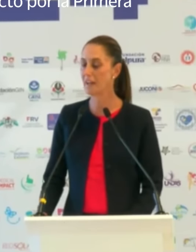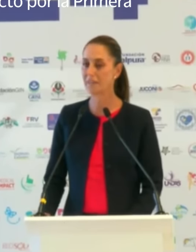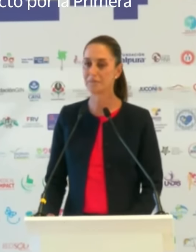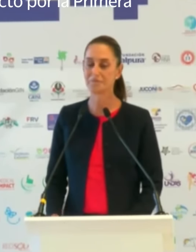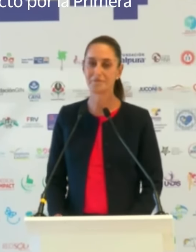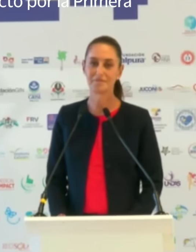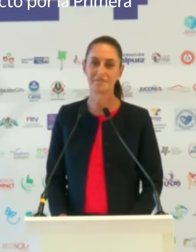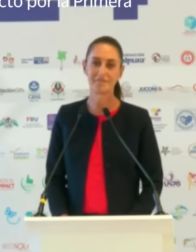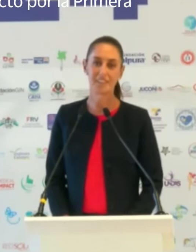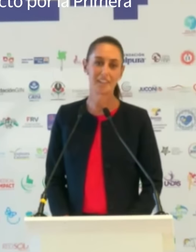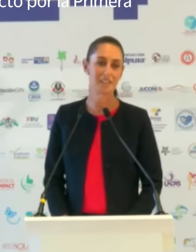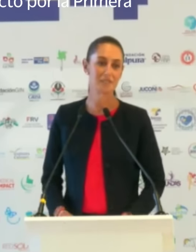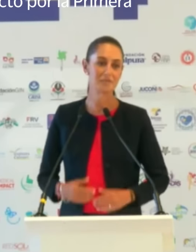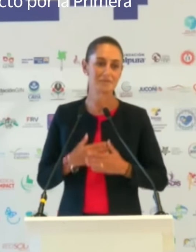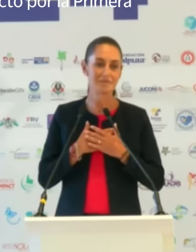una